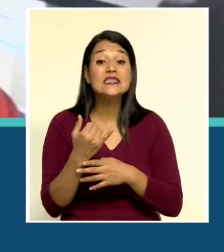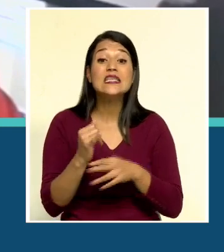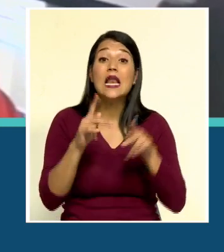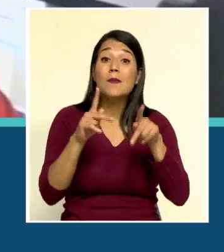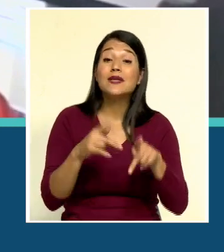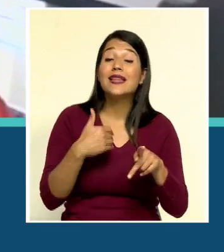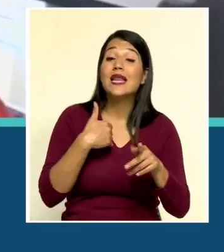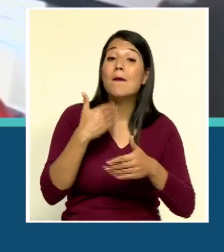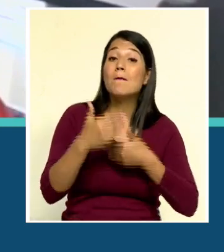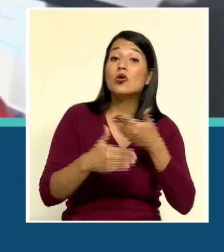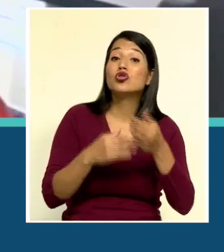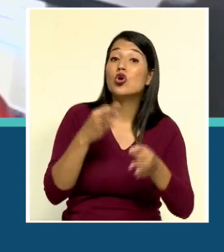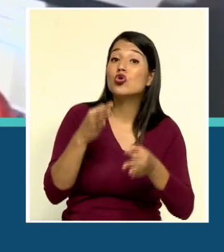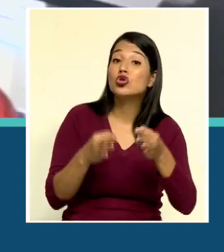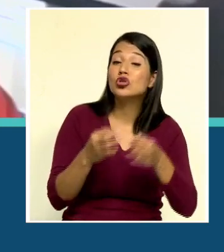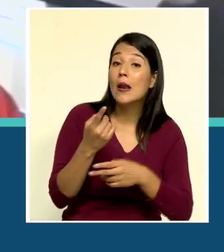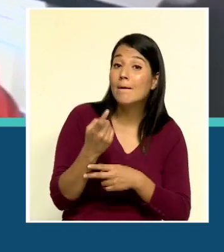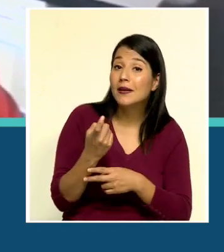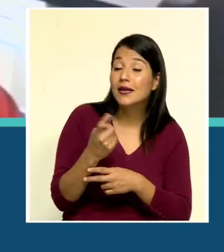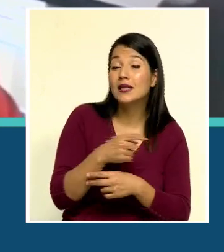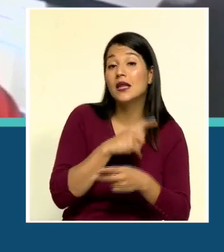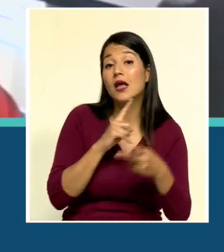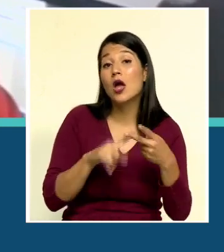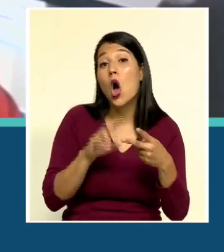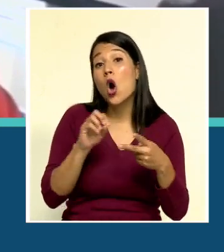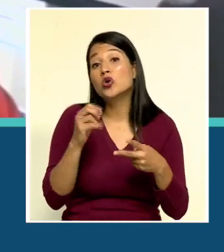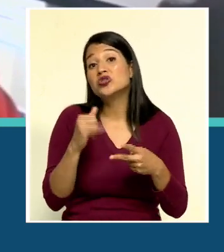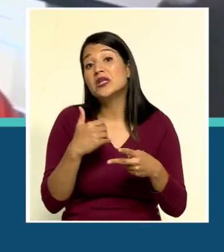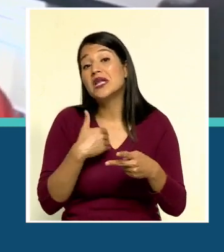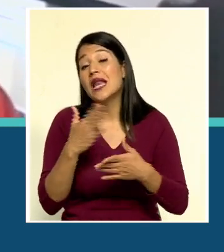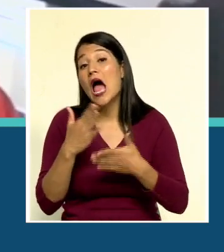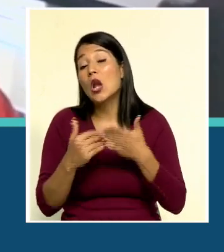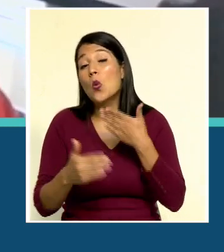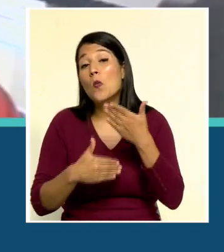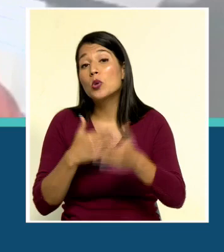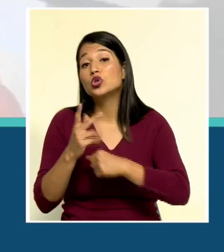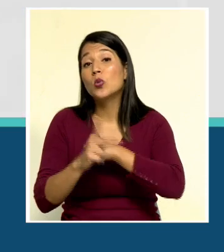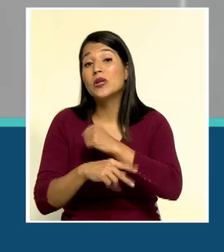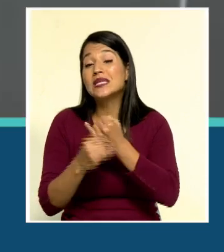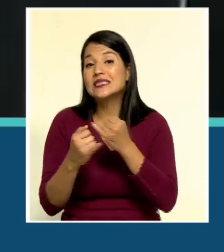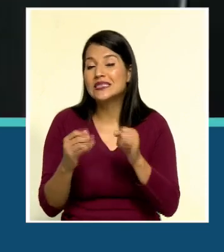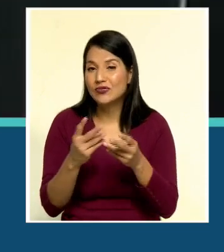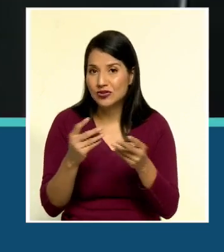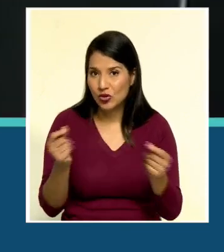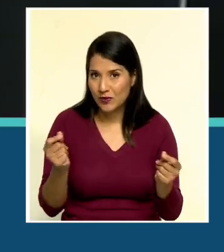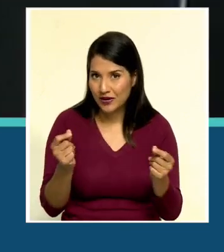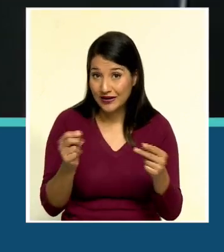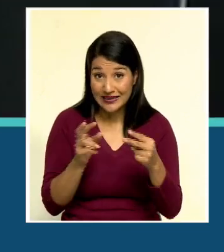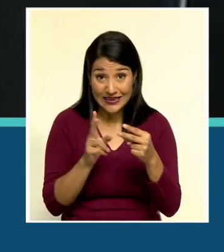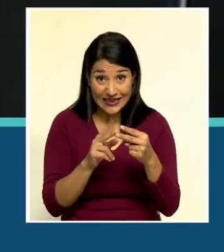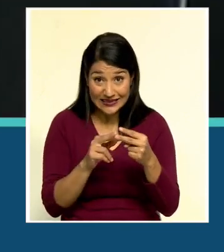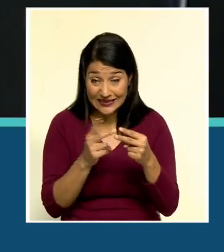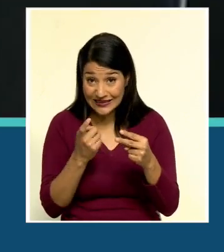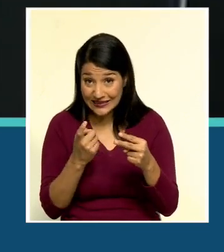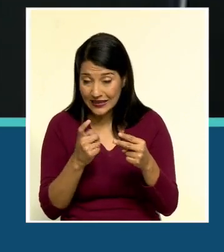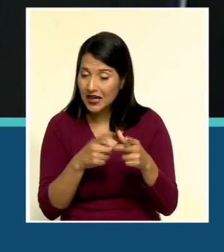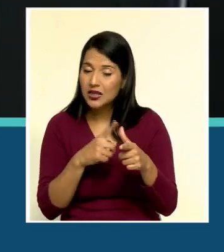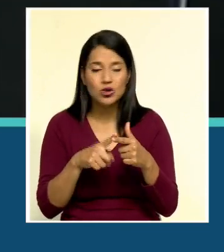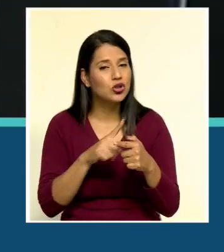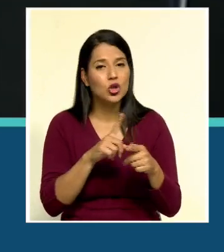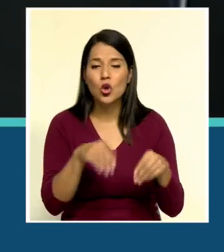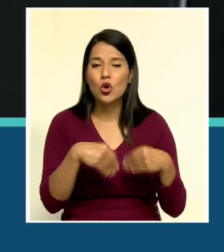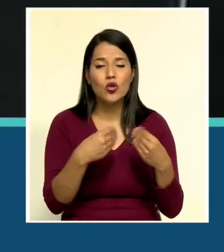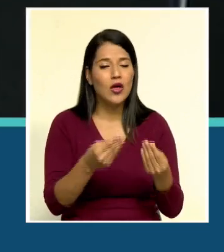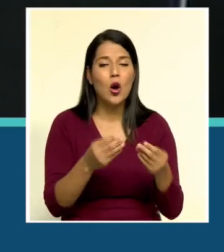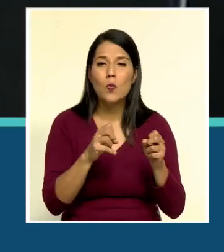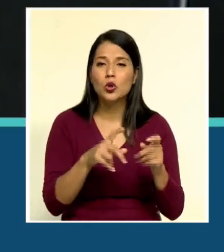disciplinarios pendientes o si tiene algún asunto penal sin resolver. Muy brevemente, yo voté a favor, aparte